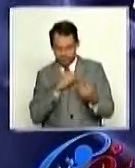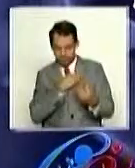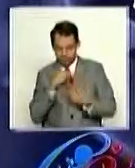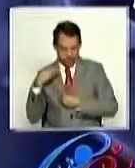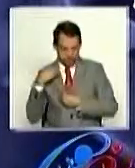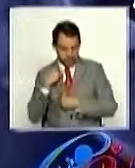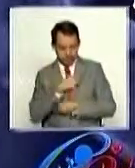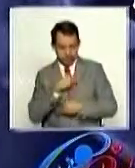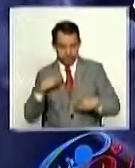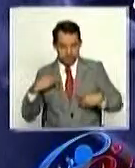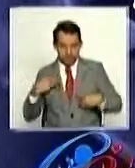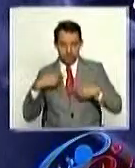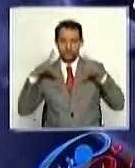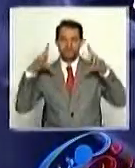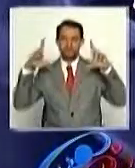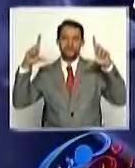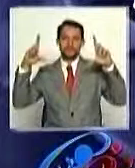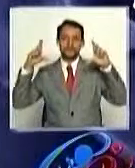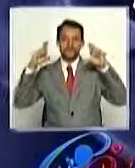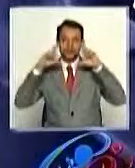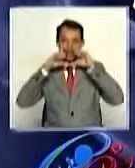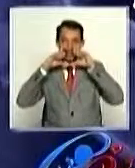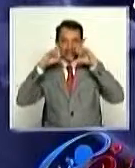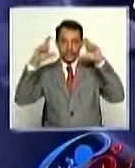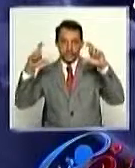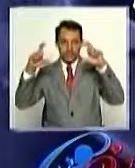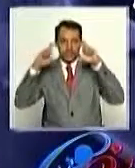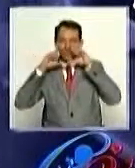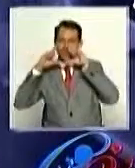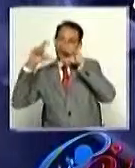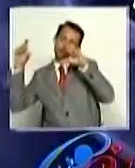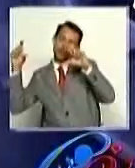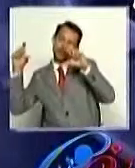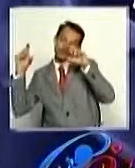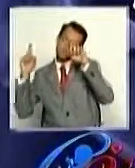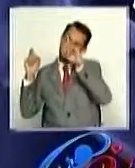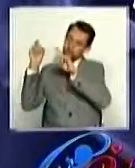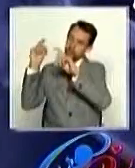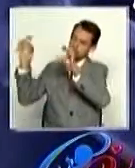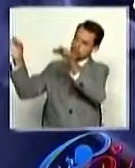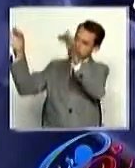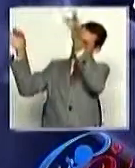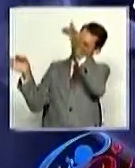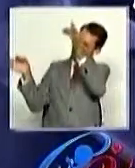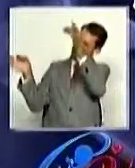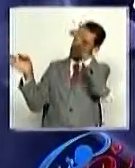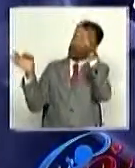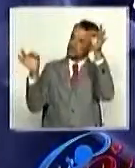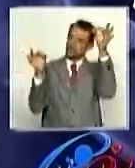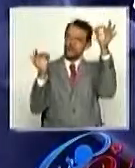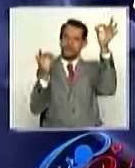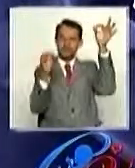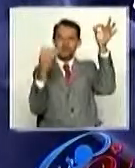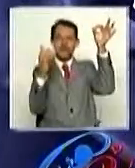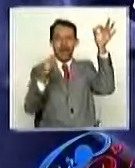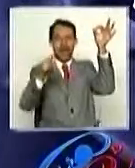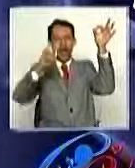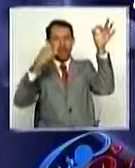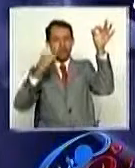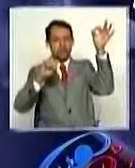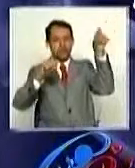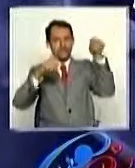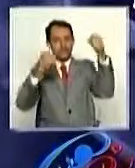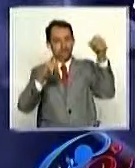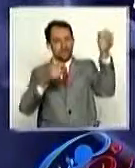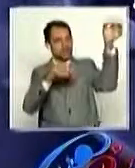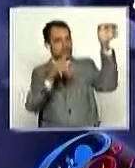radiografía panorámica y podemos hacer análisis no solamente de la presencia de caries, sino de aparatologías que